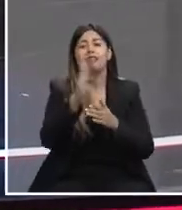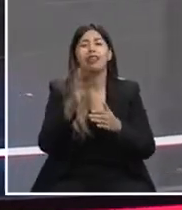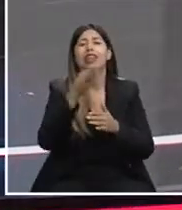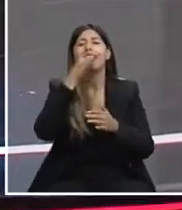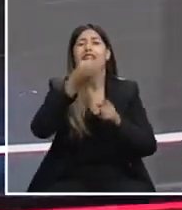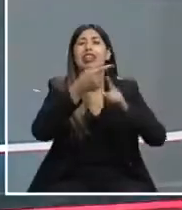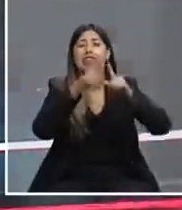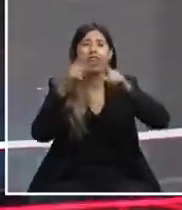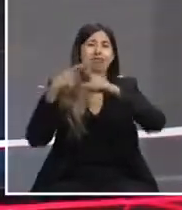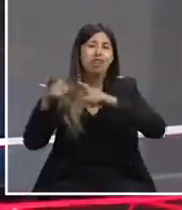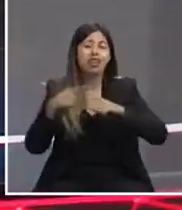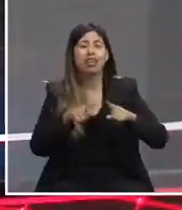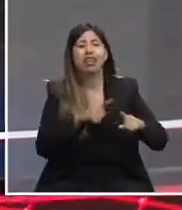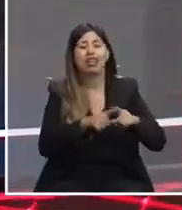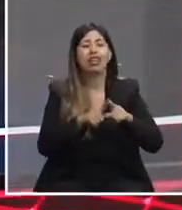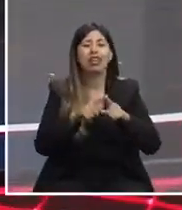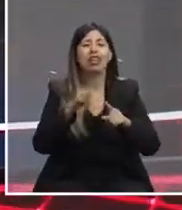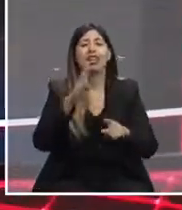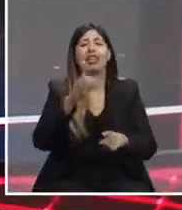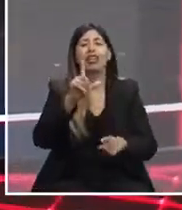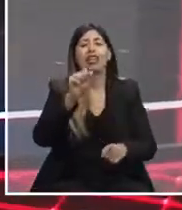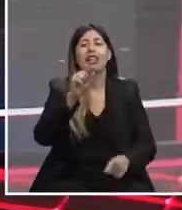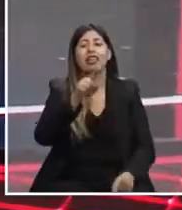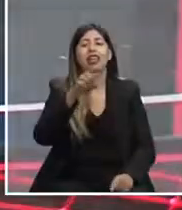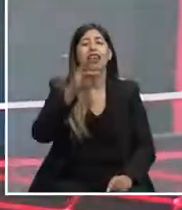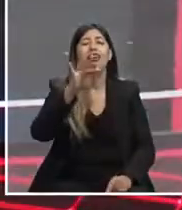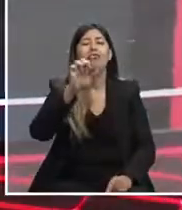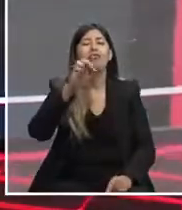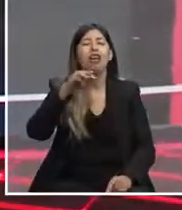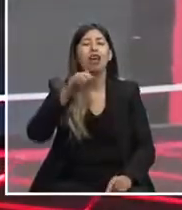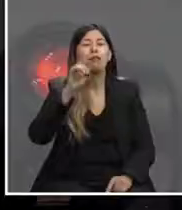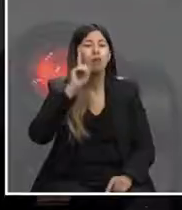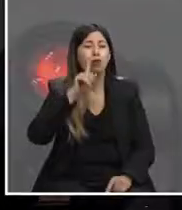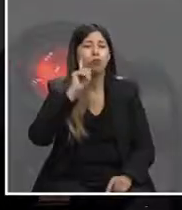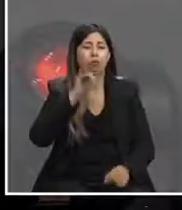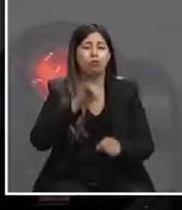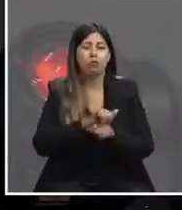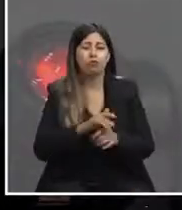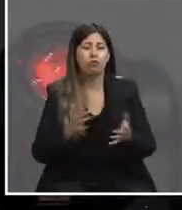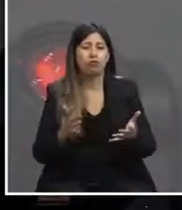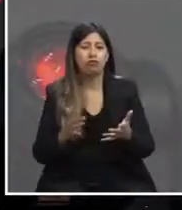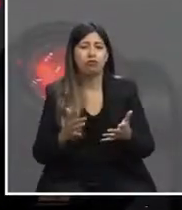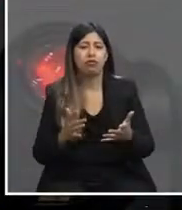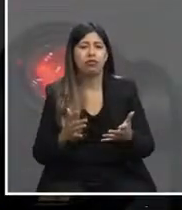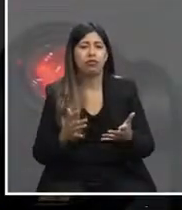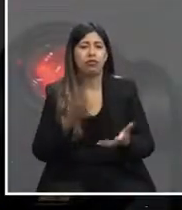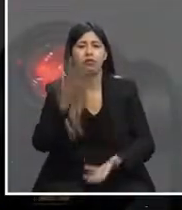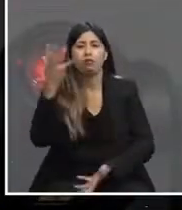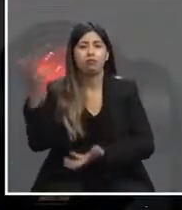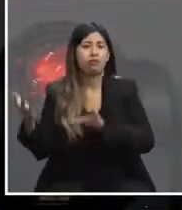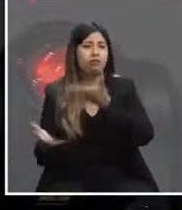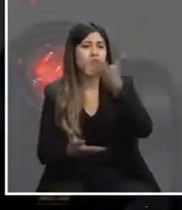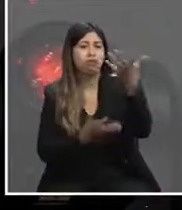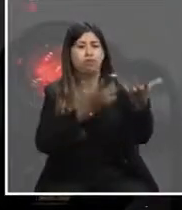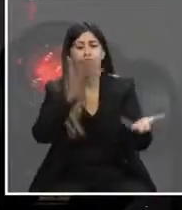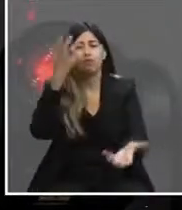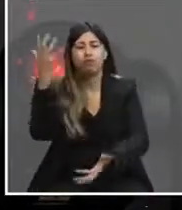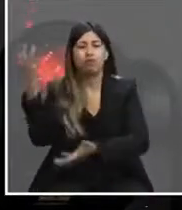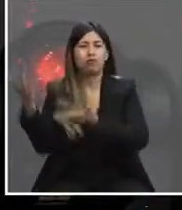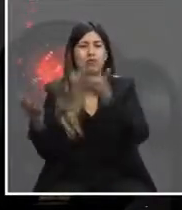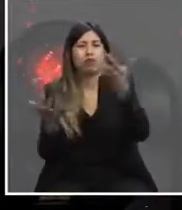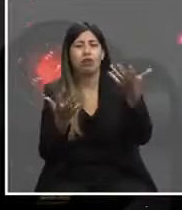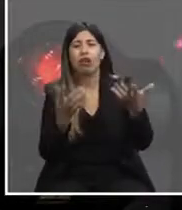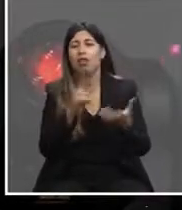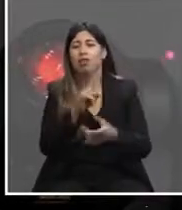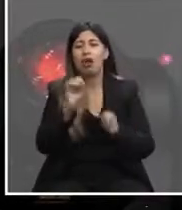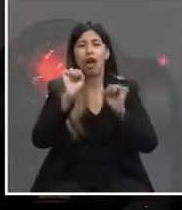distinta y por lo tanto son blasfemos. En cualquiera de los dos casos merecía ser quemada. no cambia, no acepta que